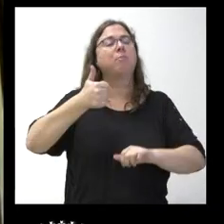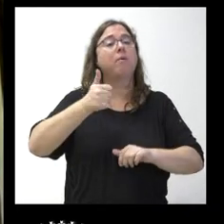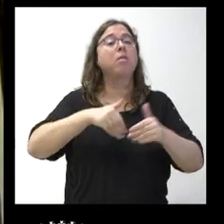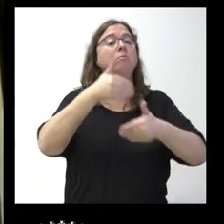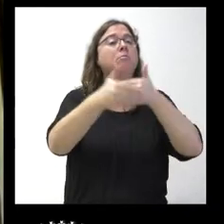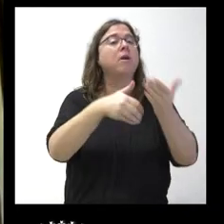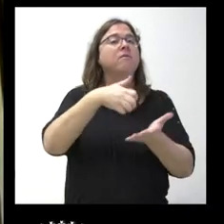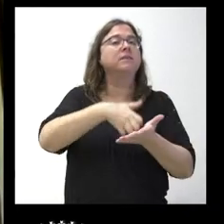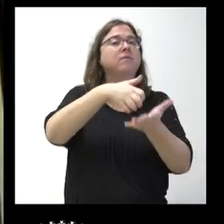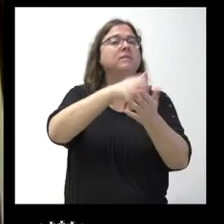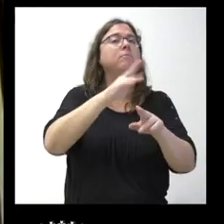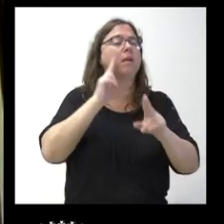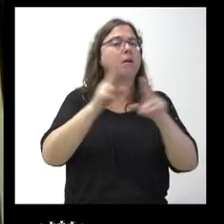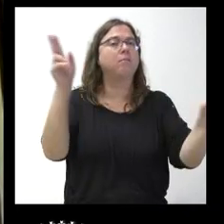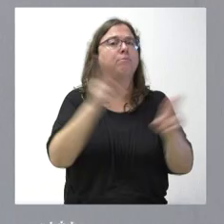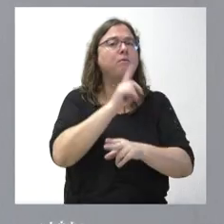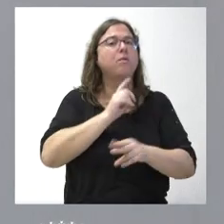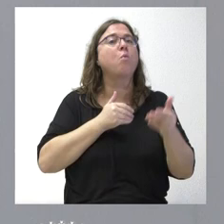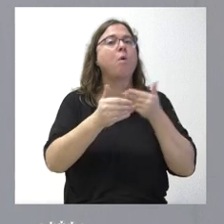prevén gracias